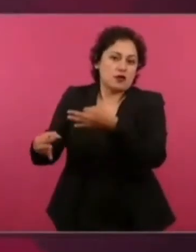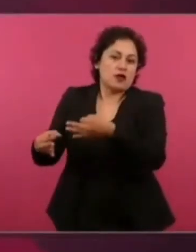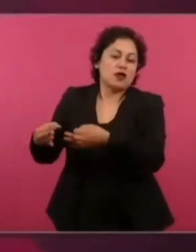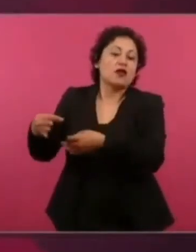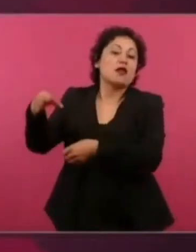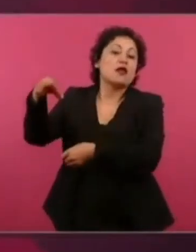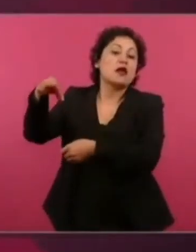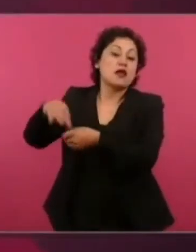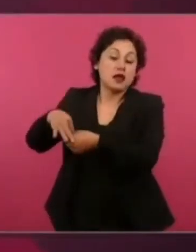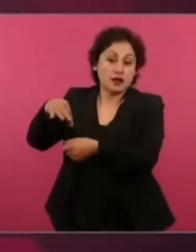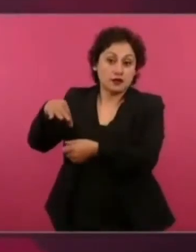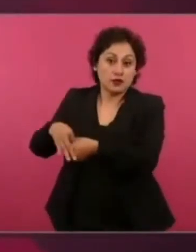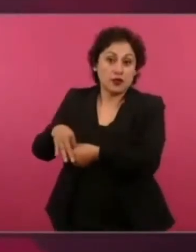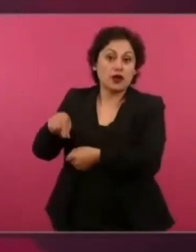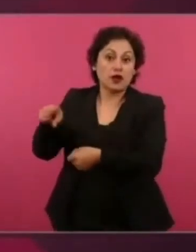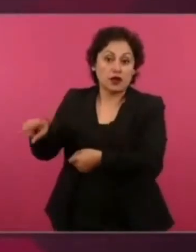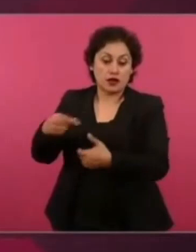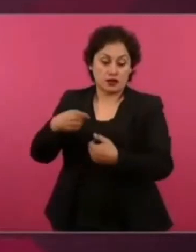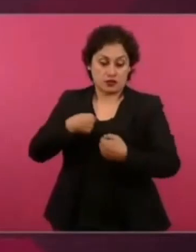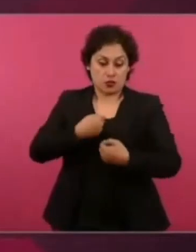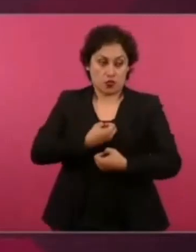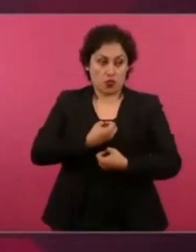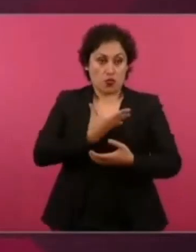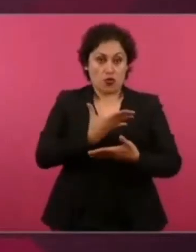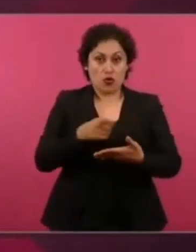que alteraron lo que expresé.